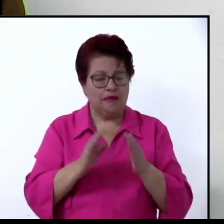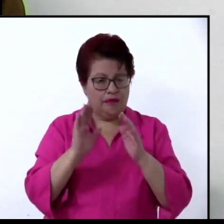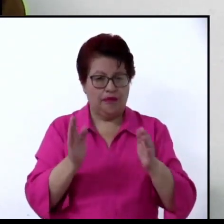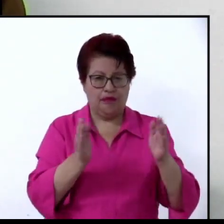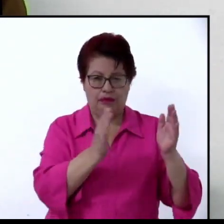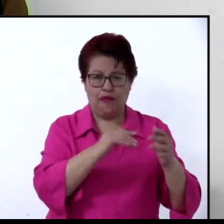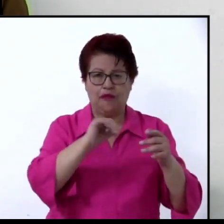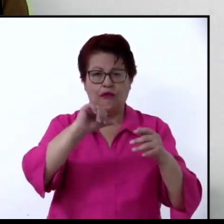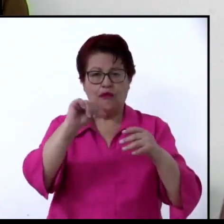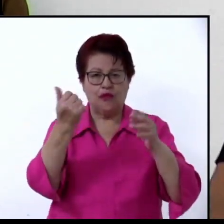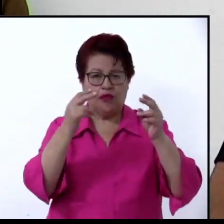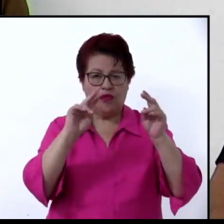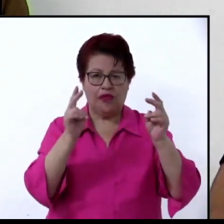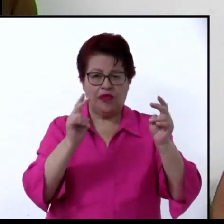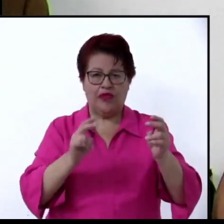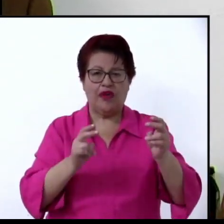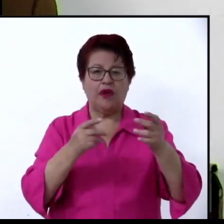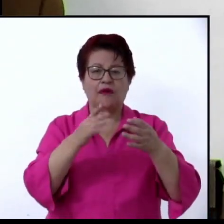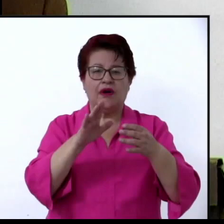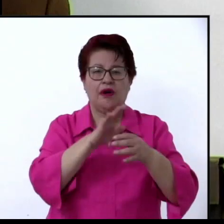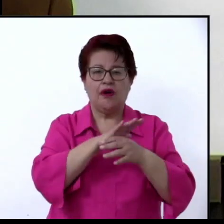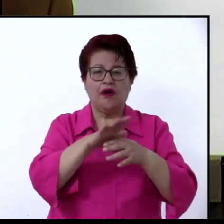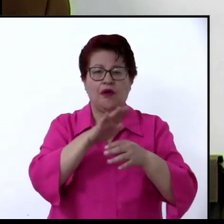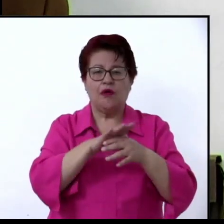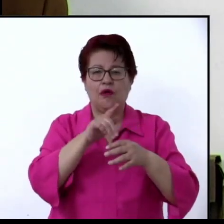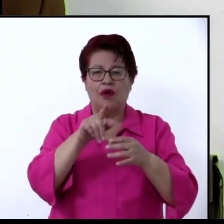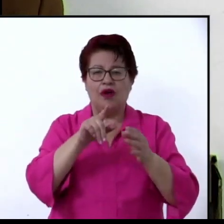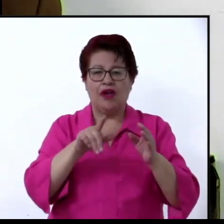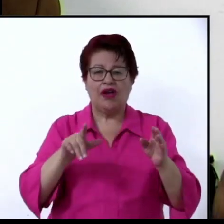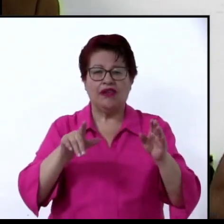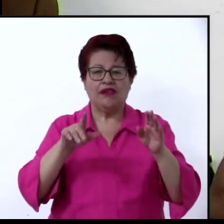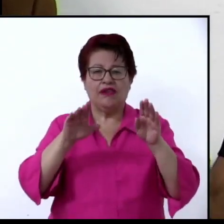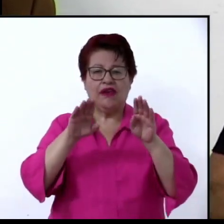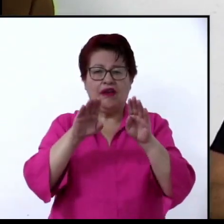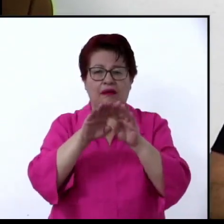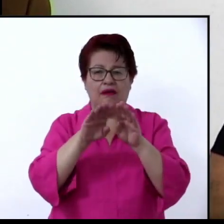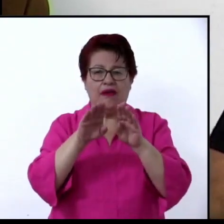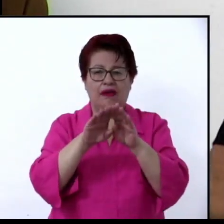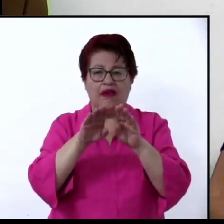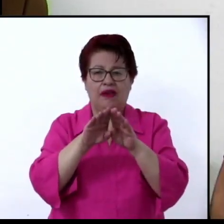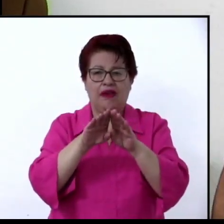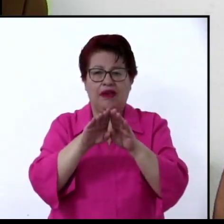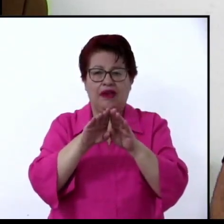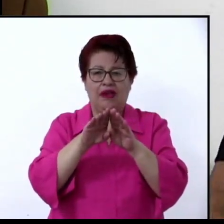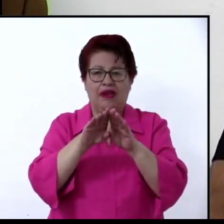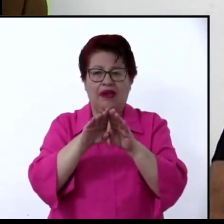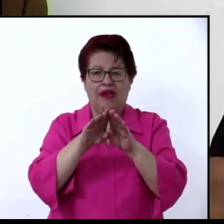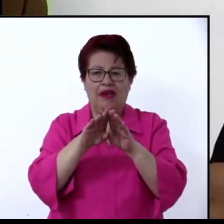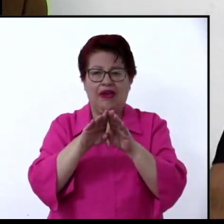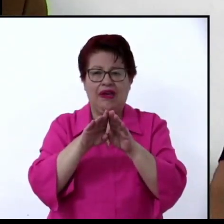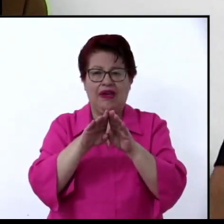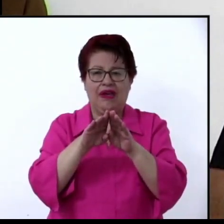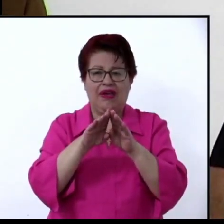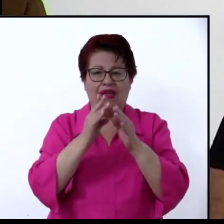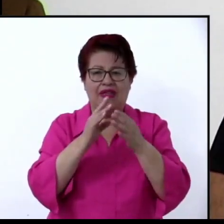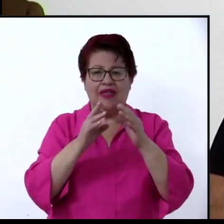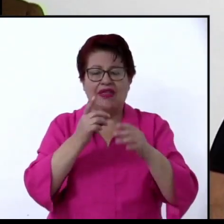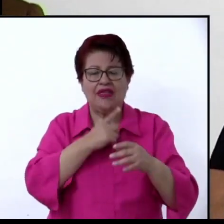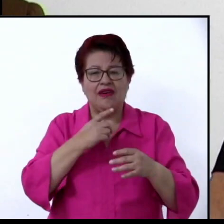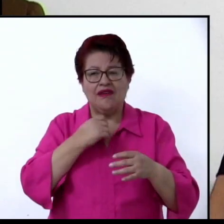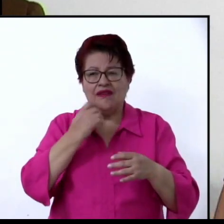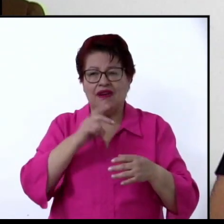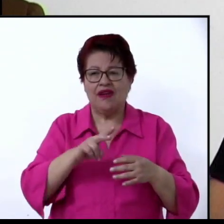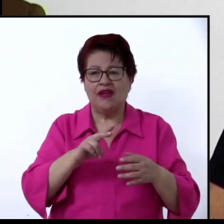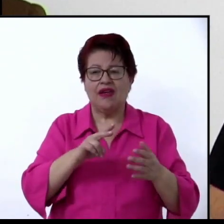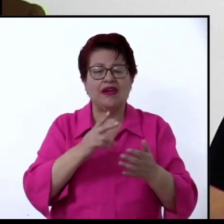los temas y rubros con los cuales cerraría esta primera intervención tiene que ver con las actividades que